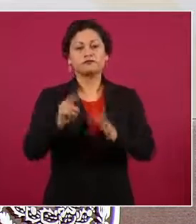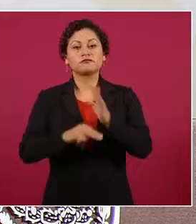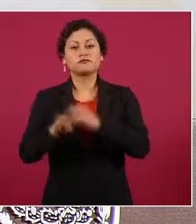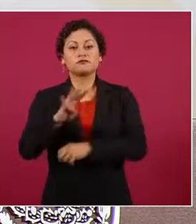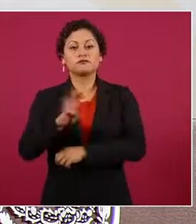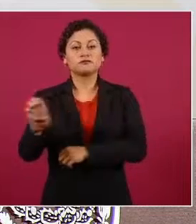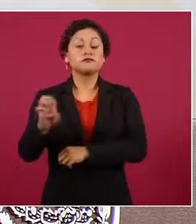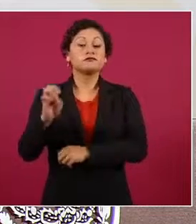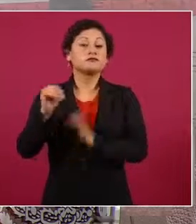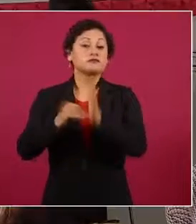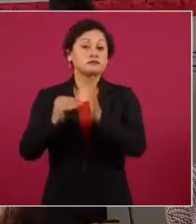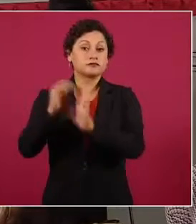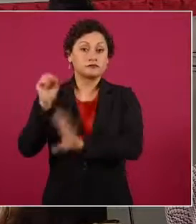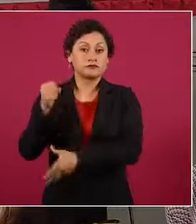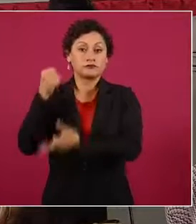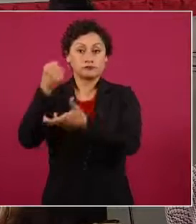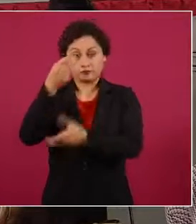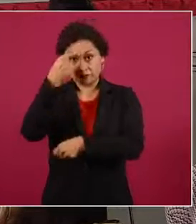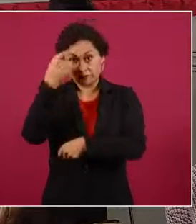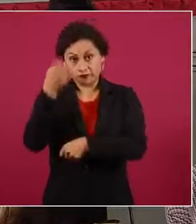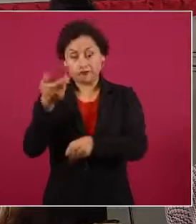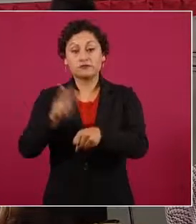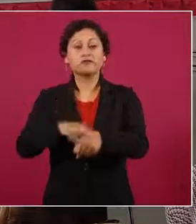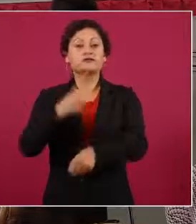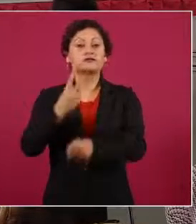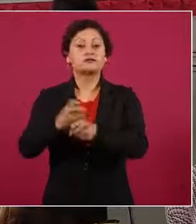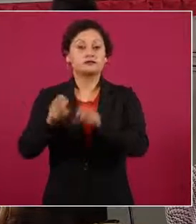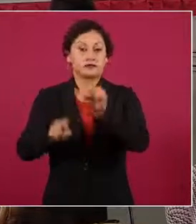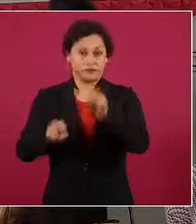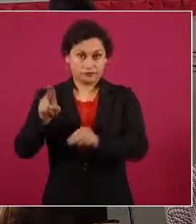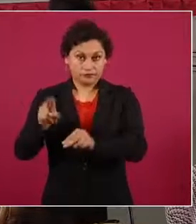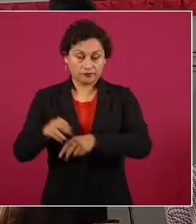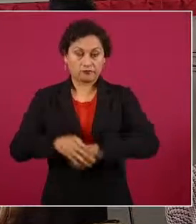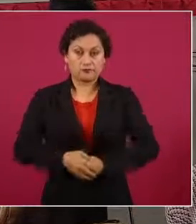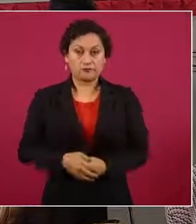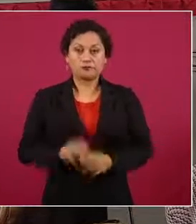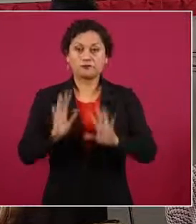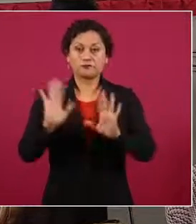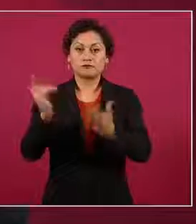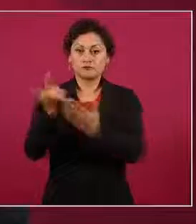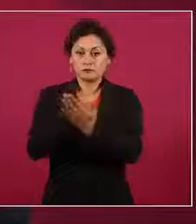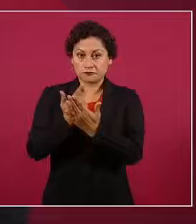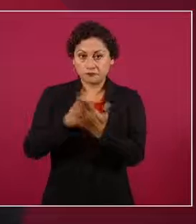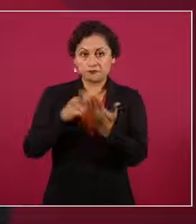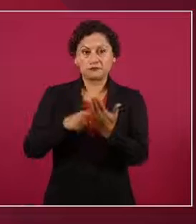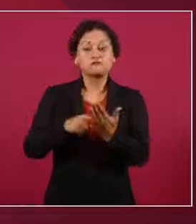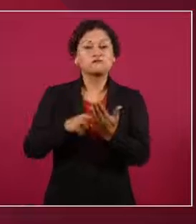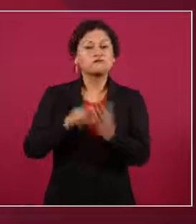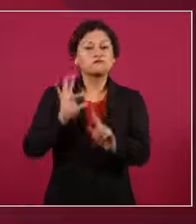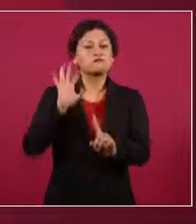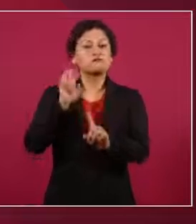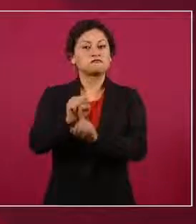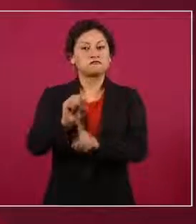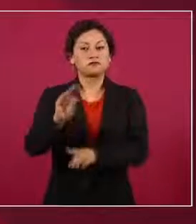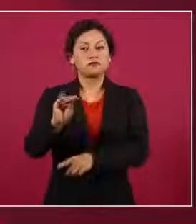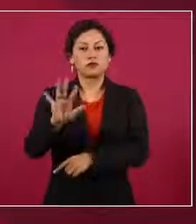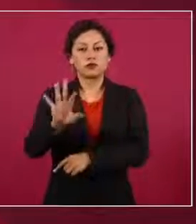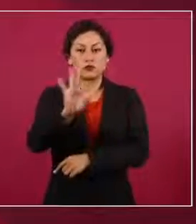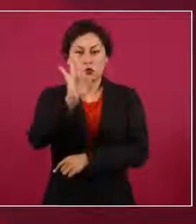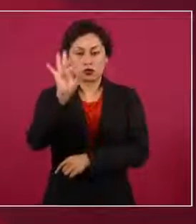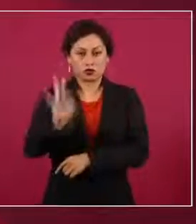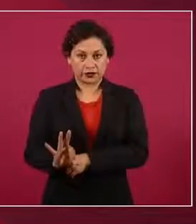2.451 millones de pesos para el equipo en el segundo nivel de atención. Tenemos ya un reporte del 95% en el primer